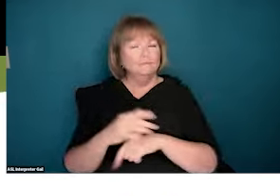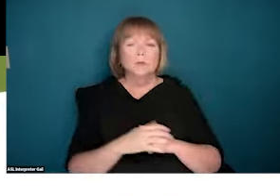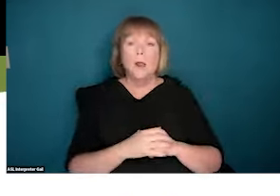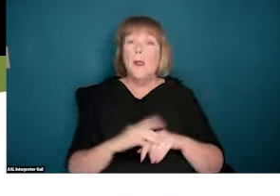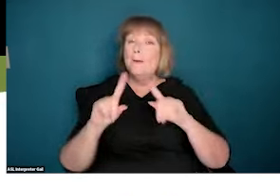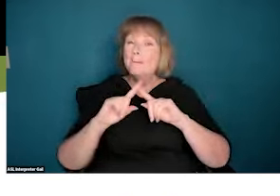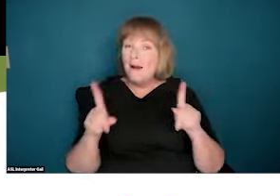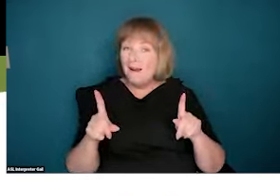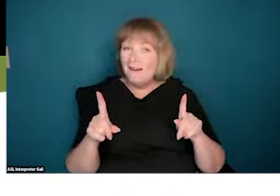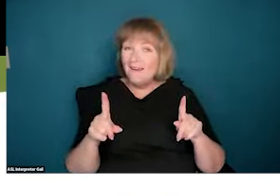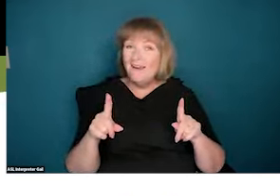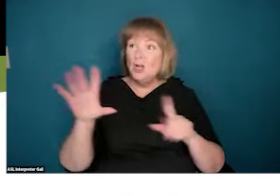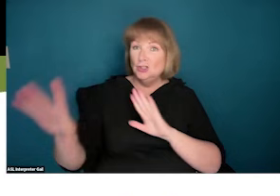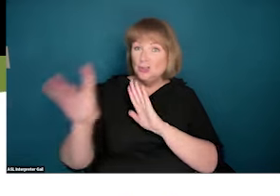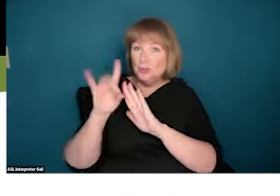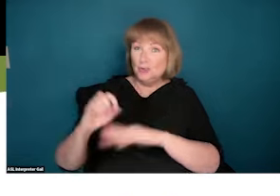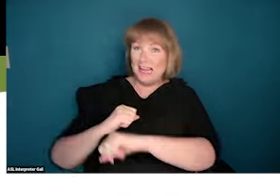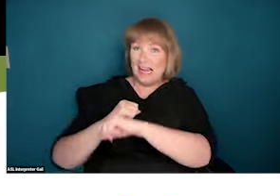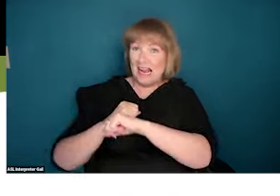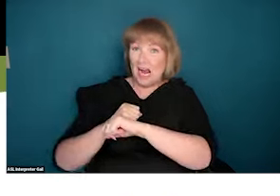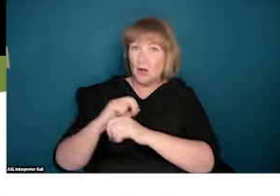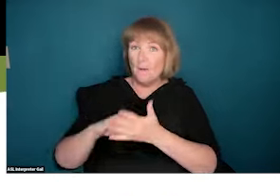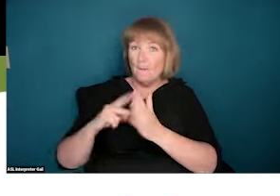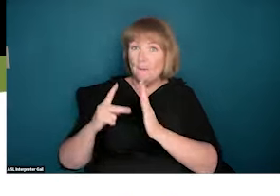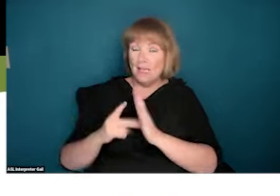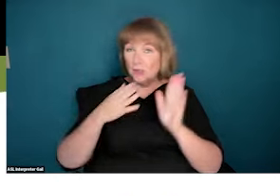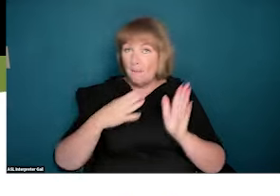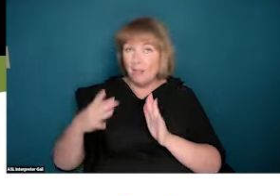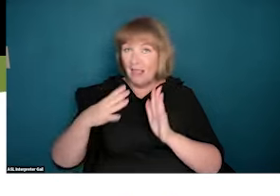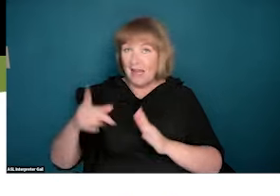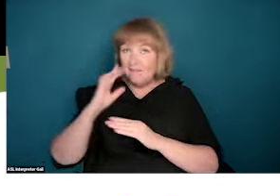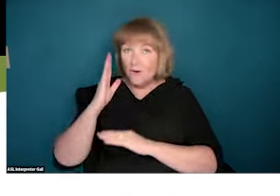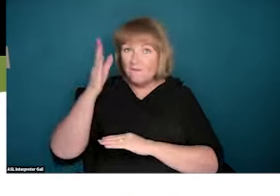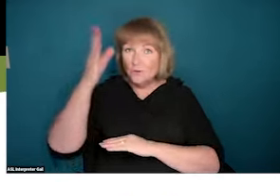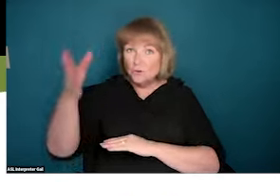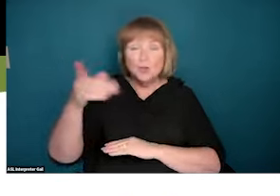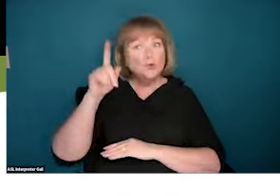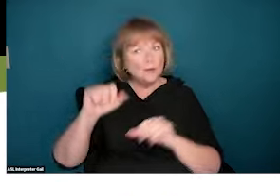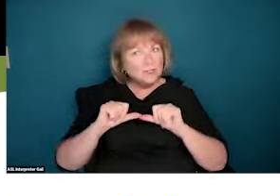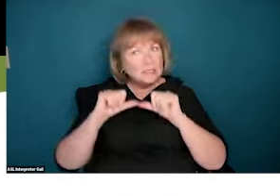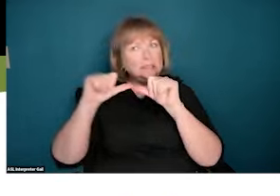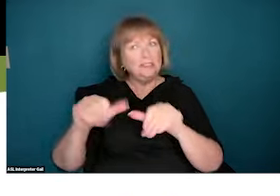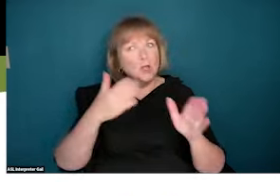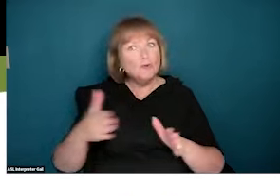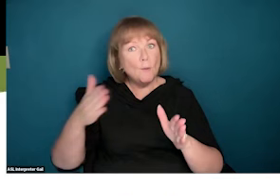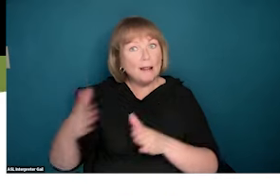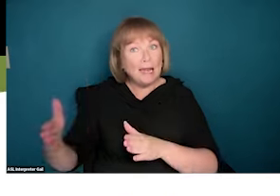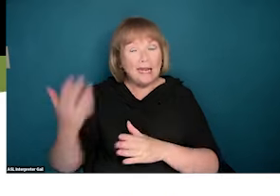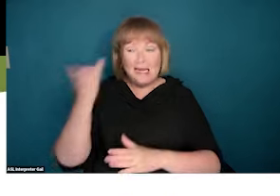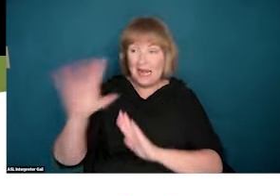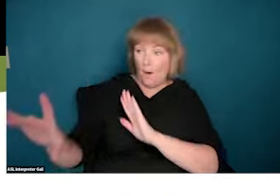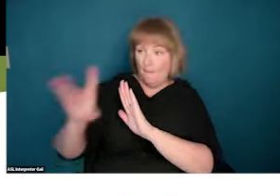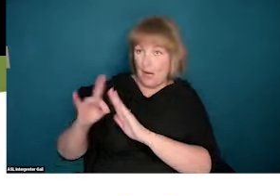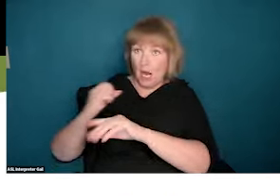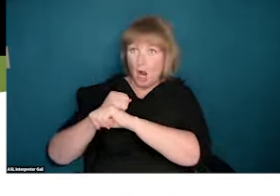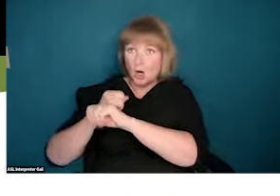para siempre. Entonces, muchas veces tiene que significar que la